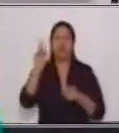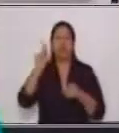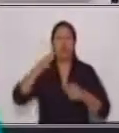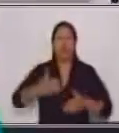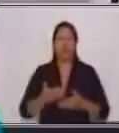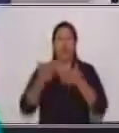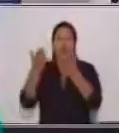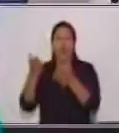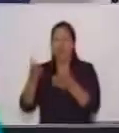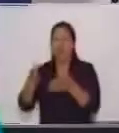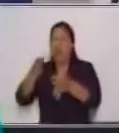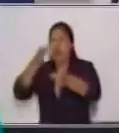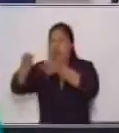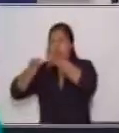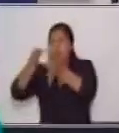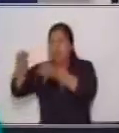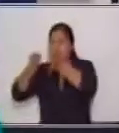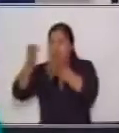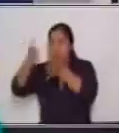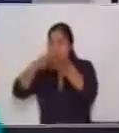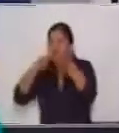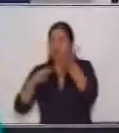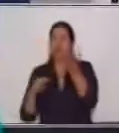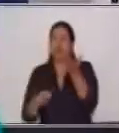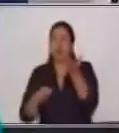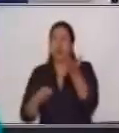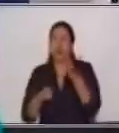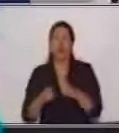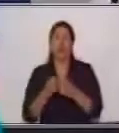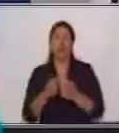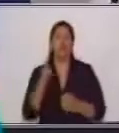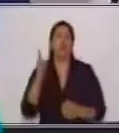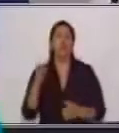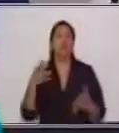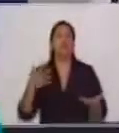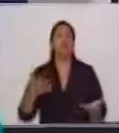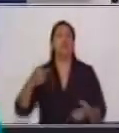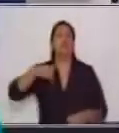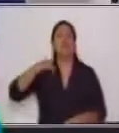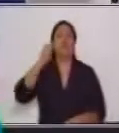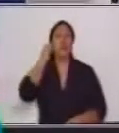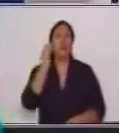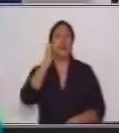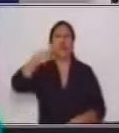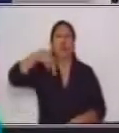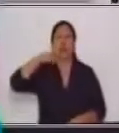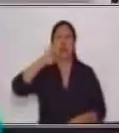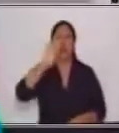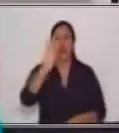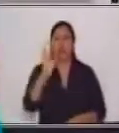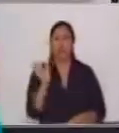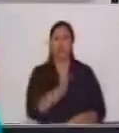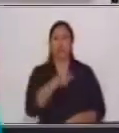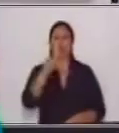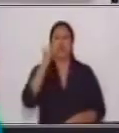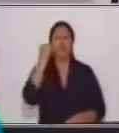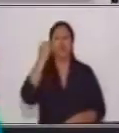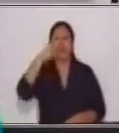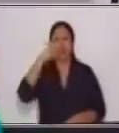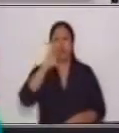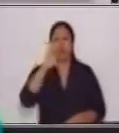lector. Se considera un género literario comprendido dentro del género didáctico.